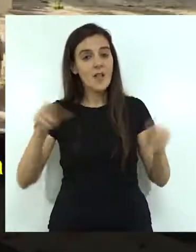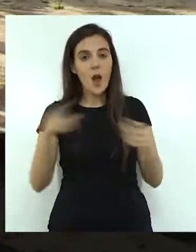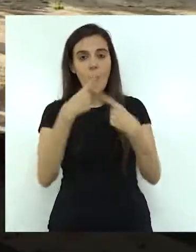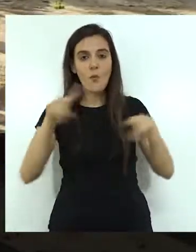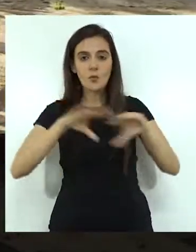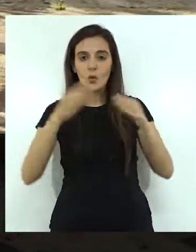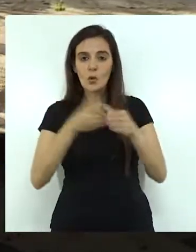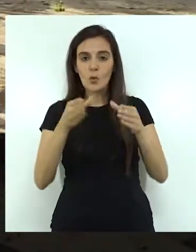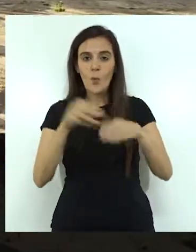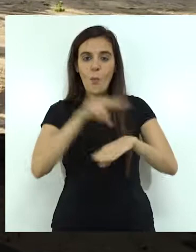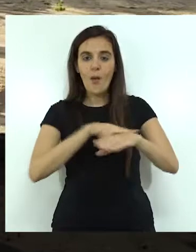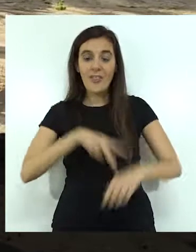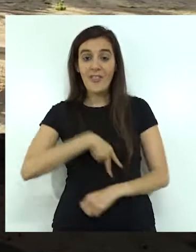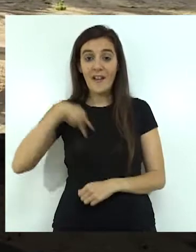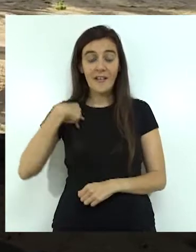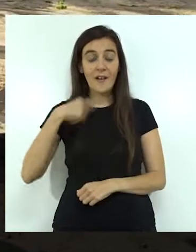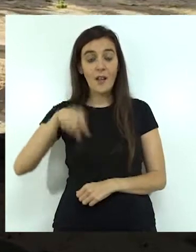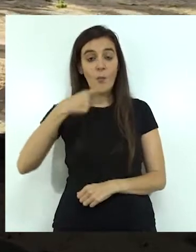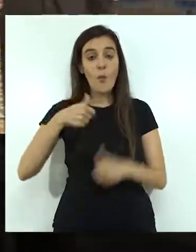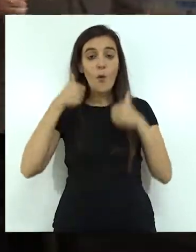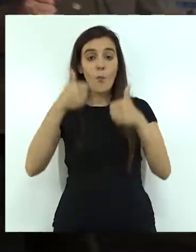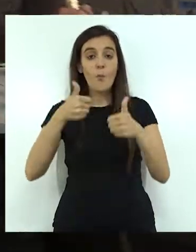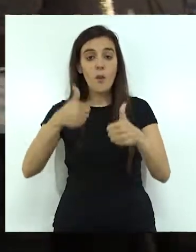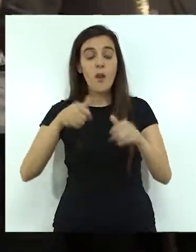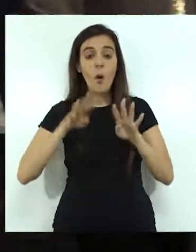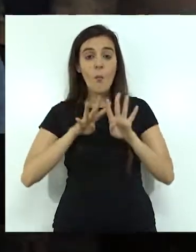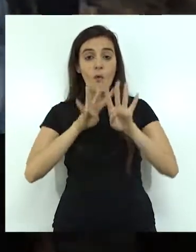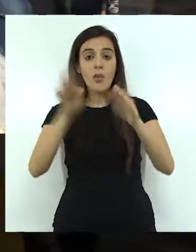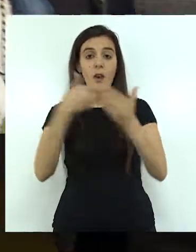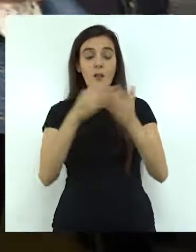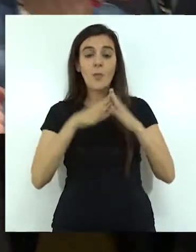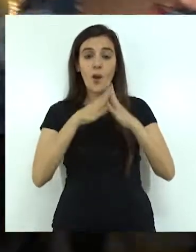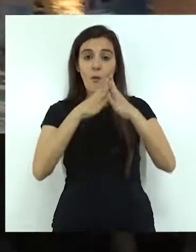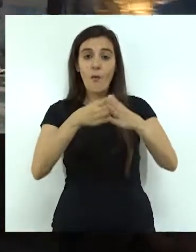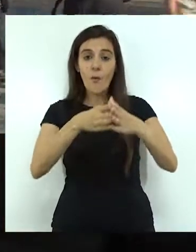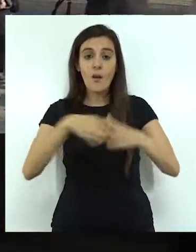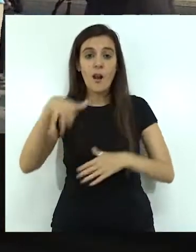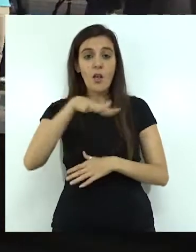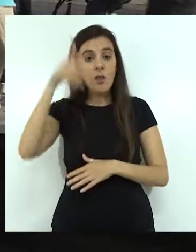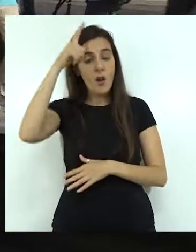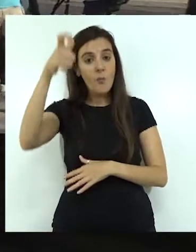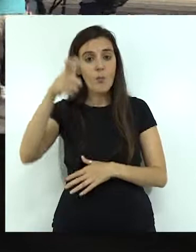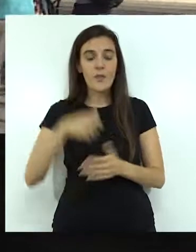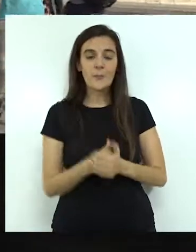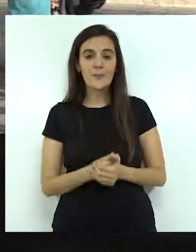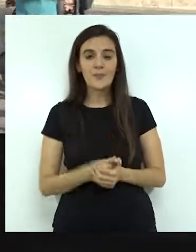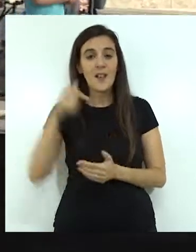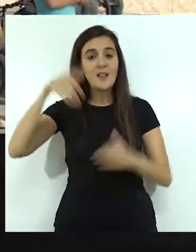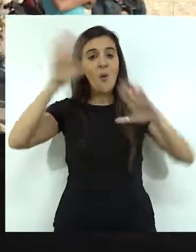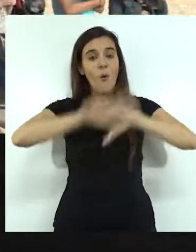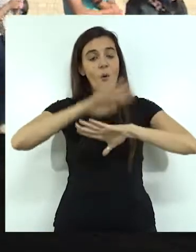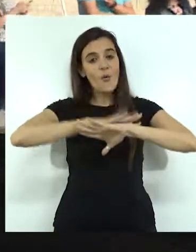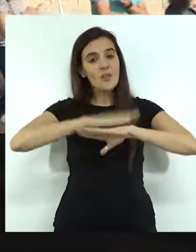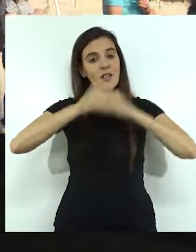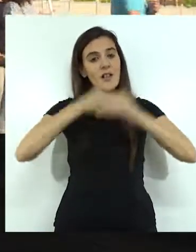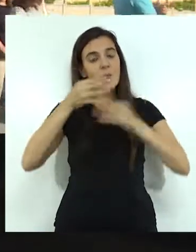general ha comenzado así la procesión hacia la estación marítima rumbo a la aldea del monte esta noche vamos a hacer las personas está allí en la playa de las piletas